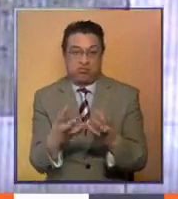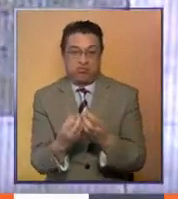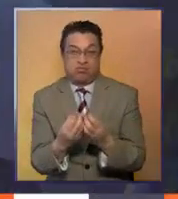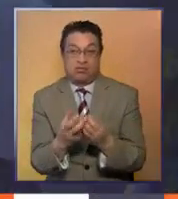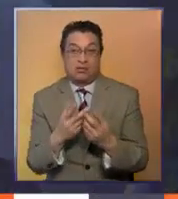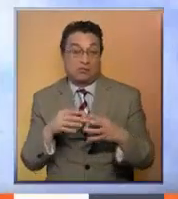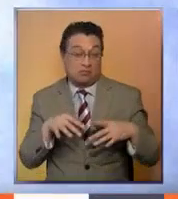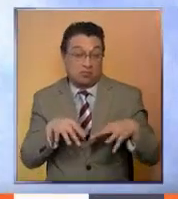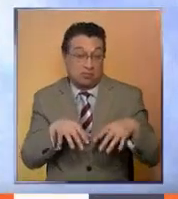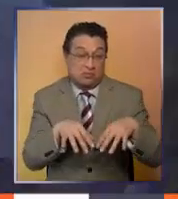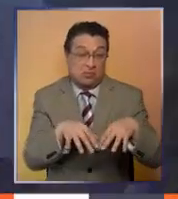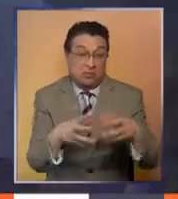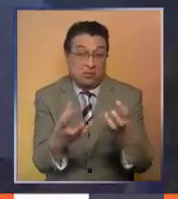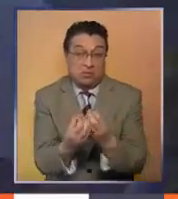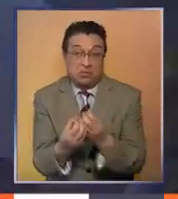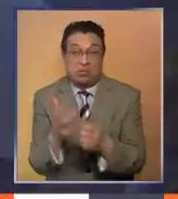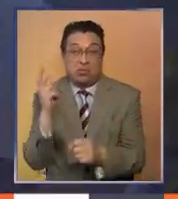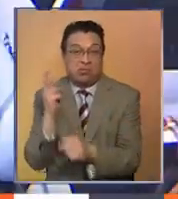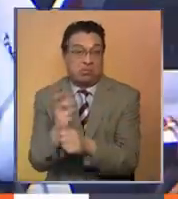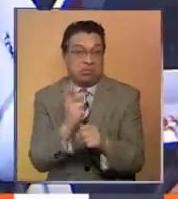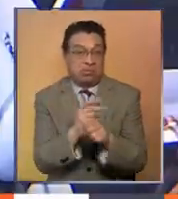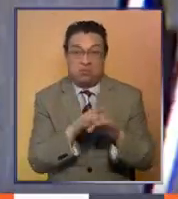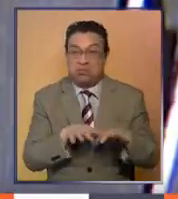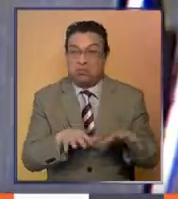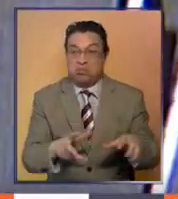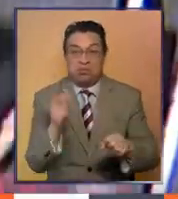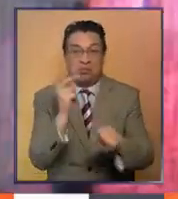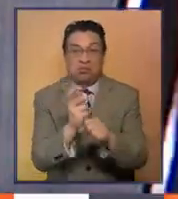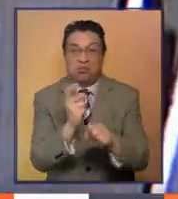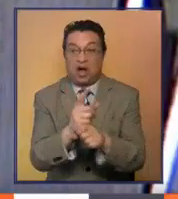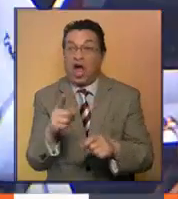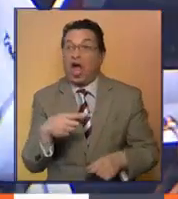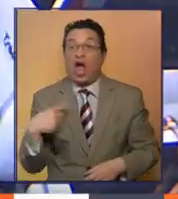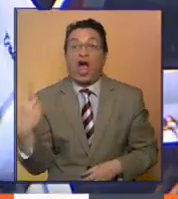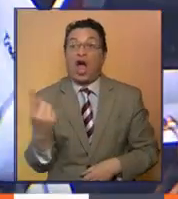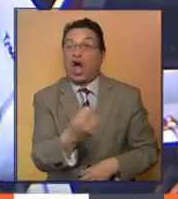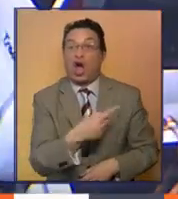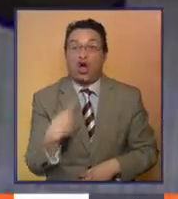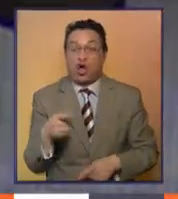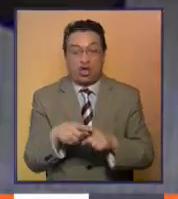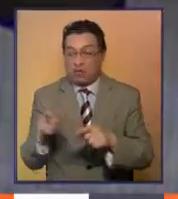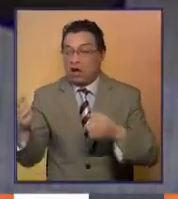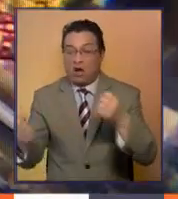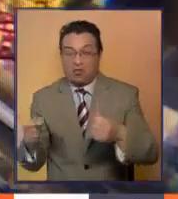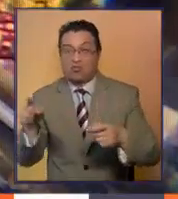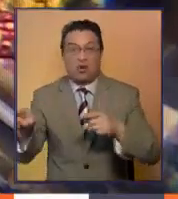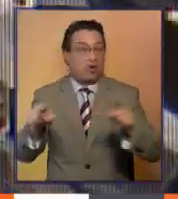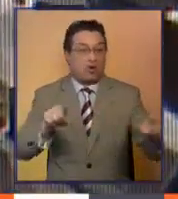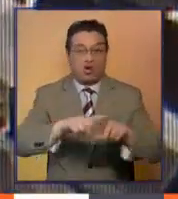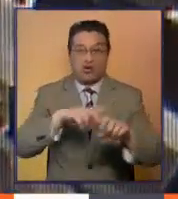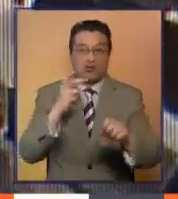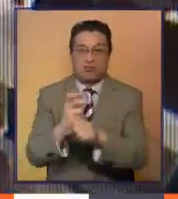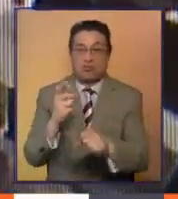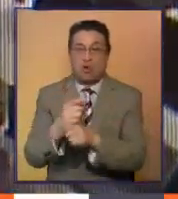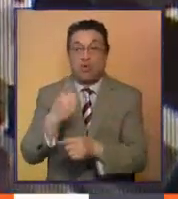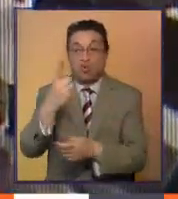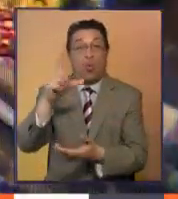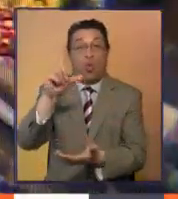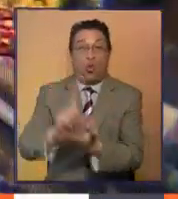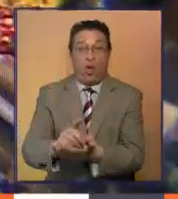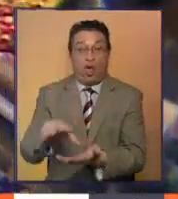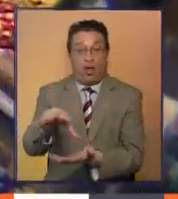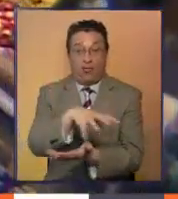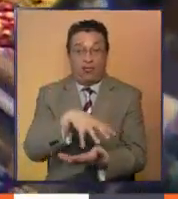de ladrones mayor su campo de acción de robaban a todos aquellos a los que pudiesen alcanzar en un solo lugar podían